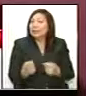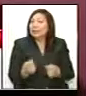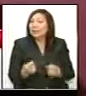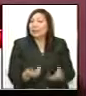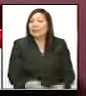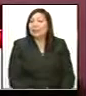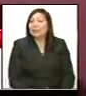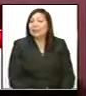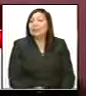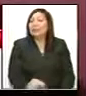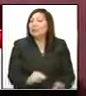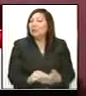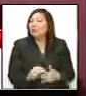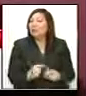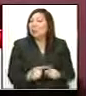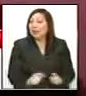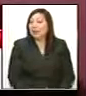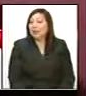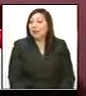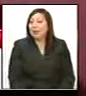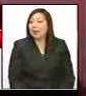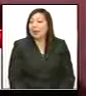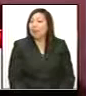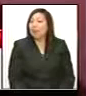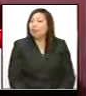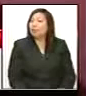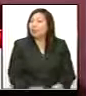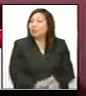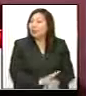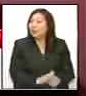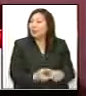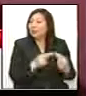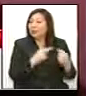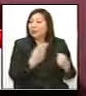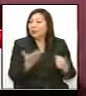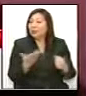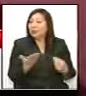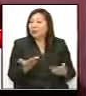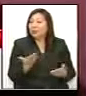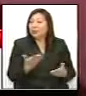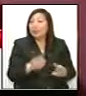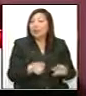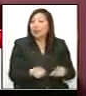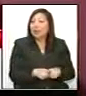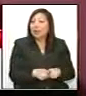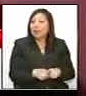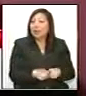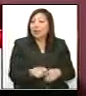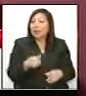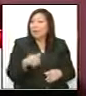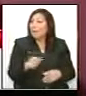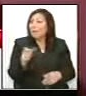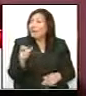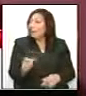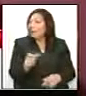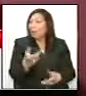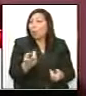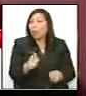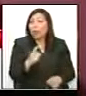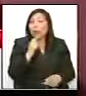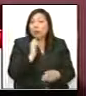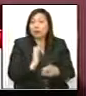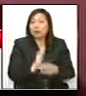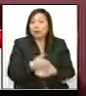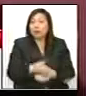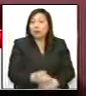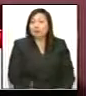de repente no caemos muy bien, pero comprendan que ese es el reclamo que recibimos también de nuestros electores. Cuando nosotros vamos